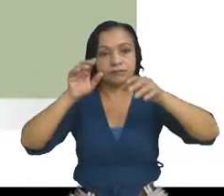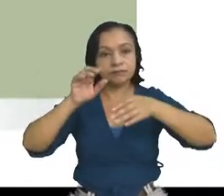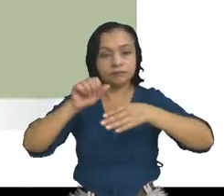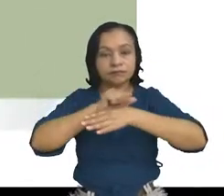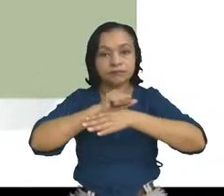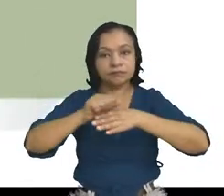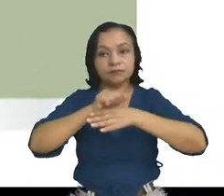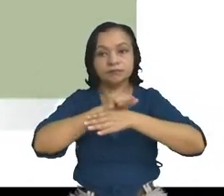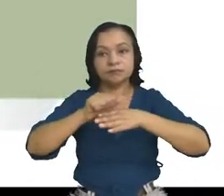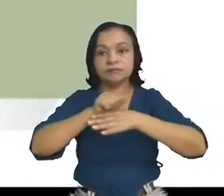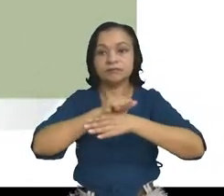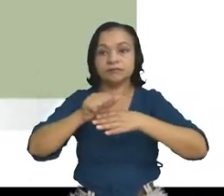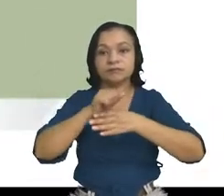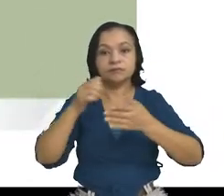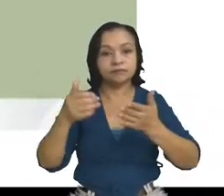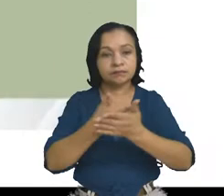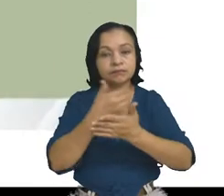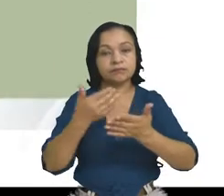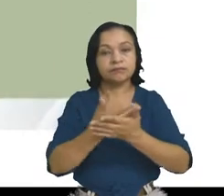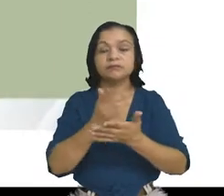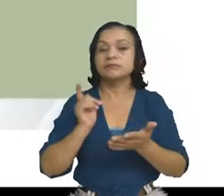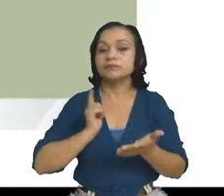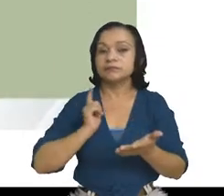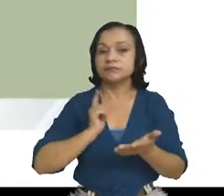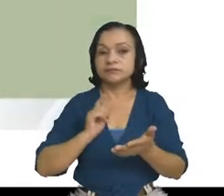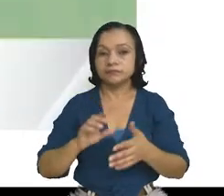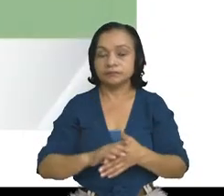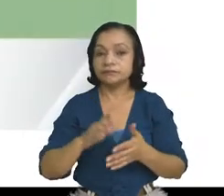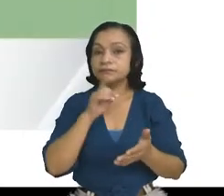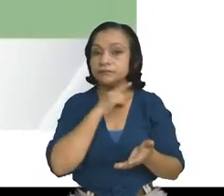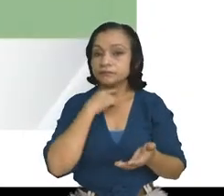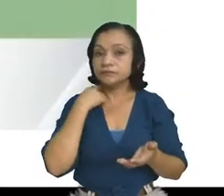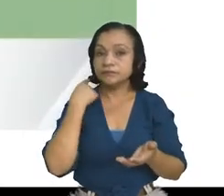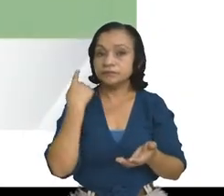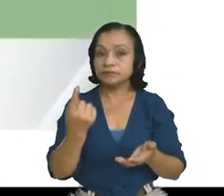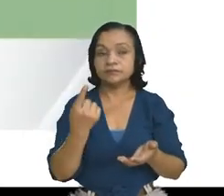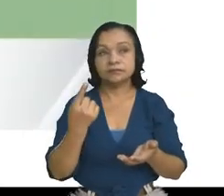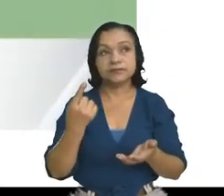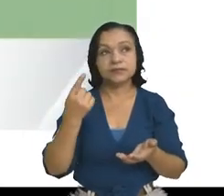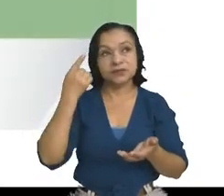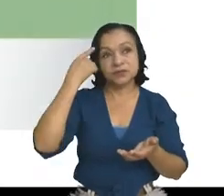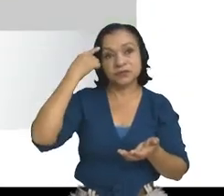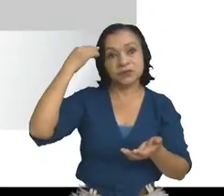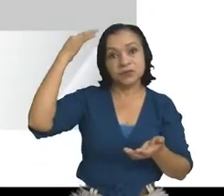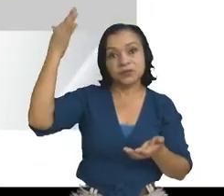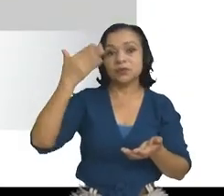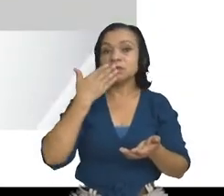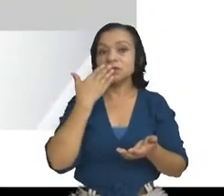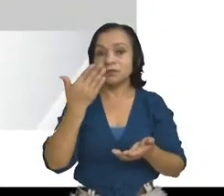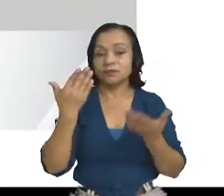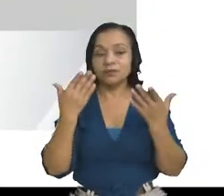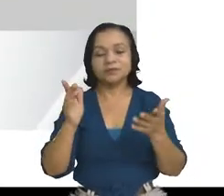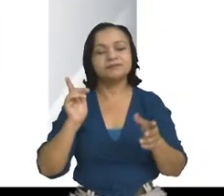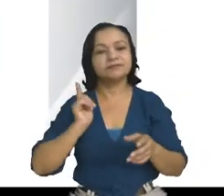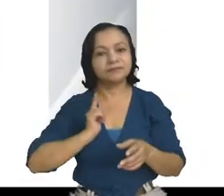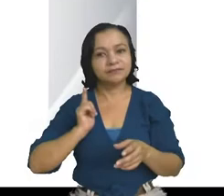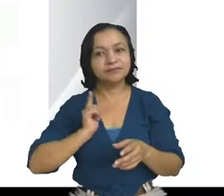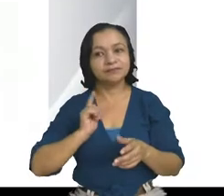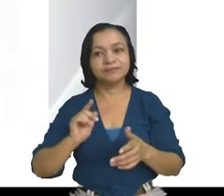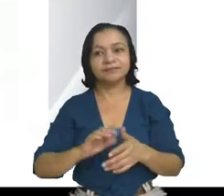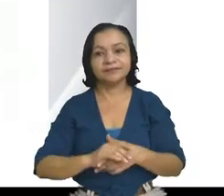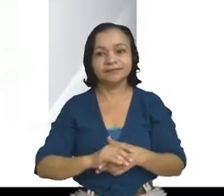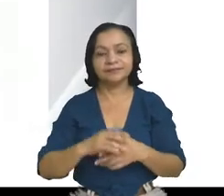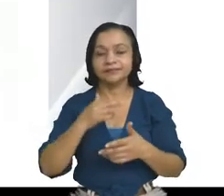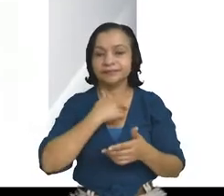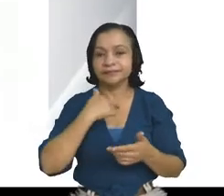requieren con estas nuevas terapias que tienen que darse. Realmente este es un sueño y un logro que se va a alcanzar y que va a